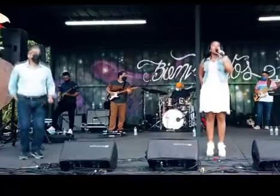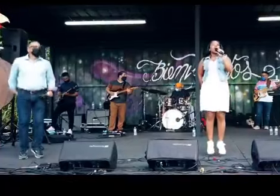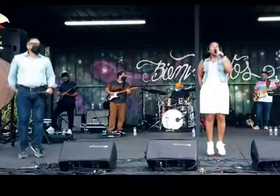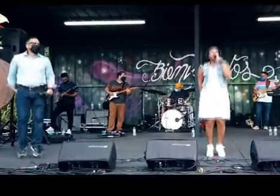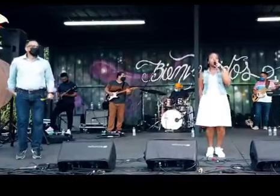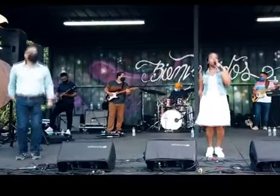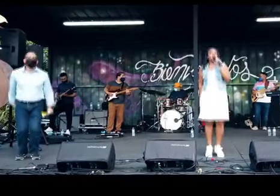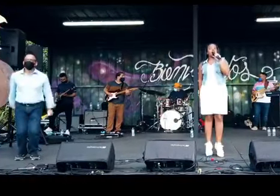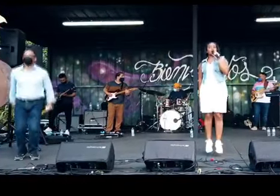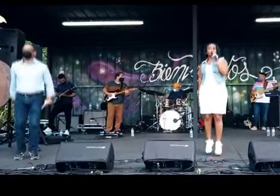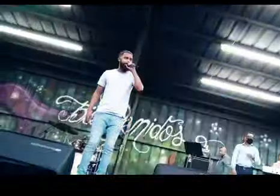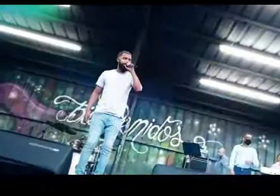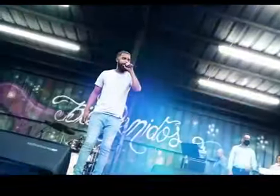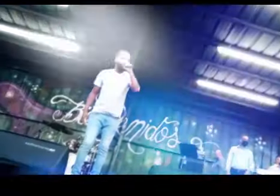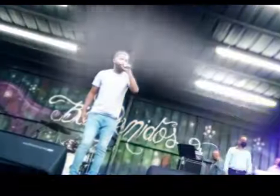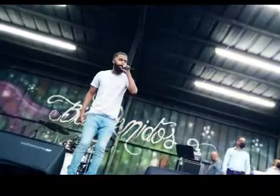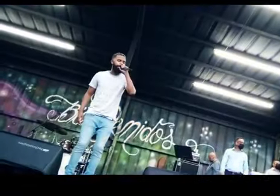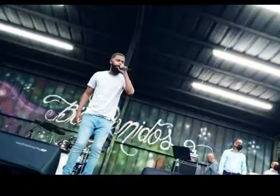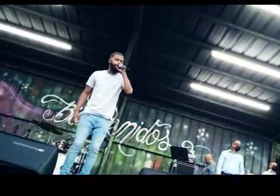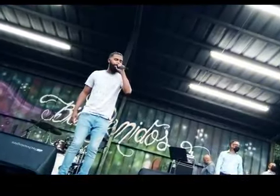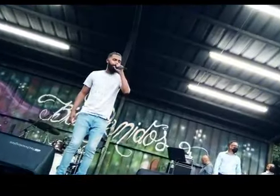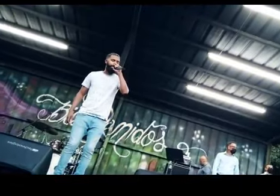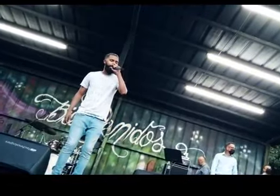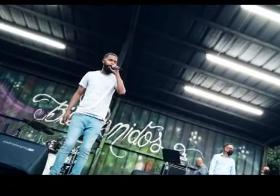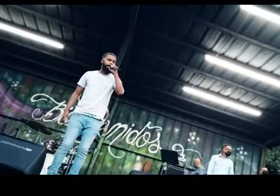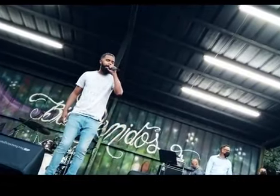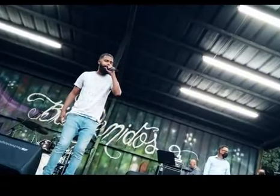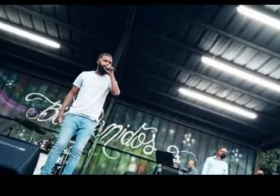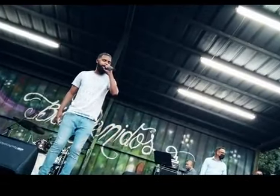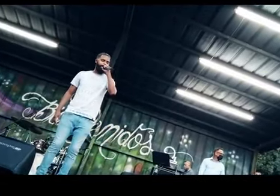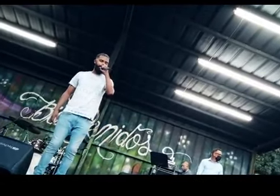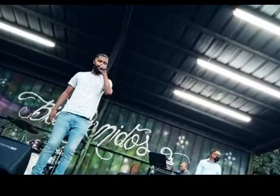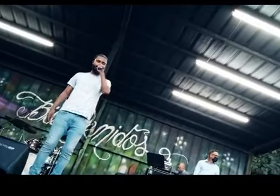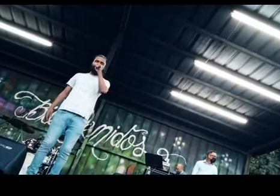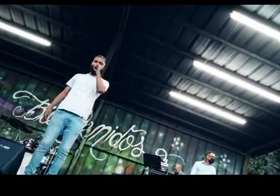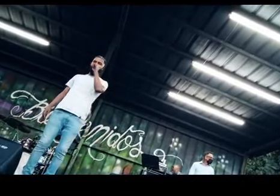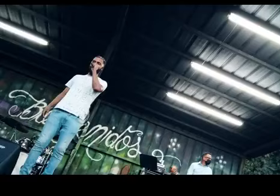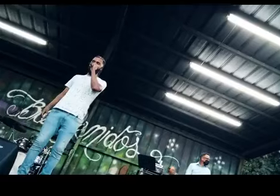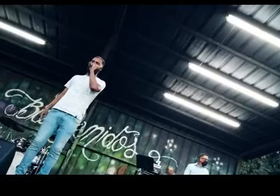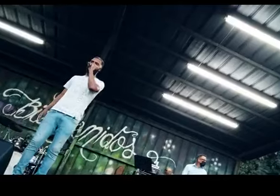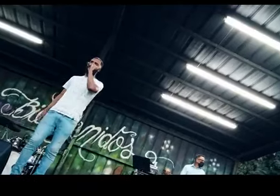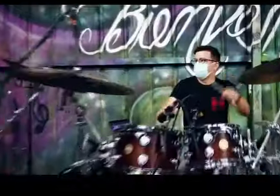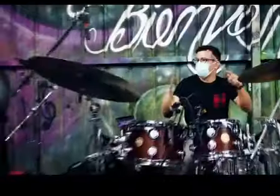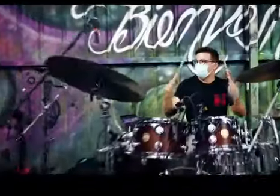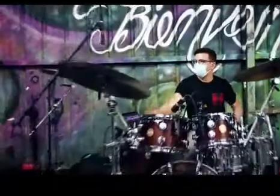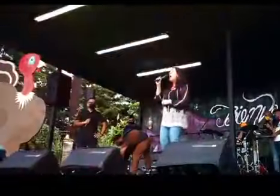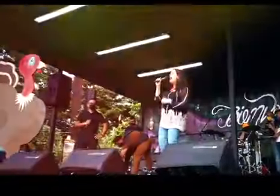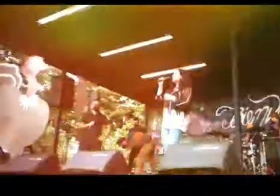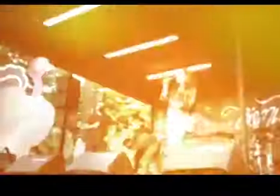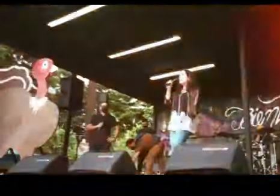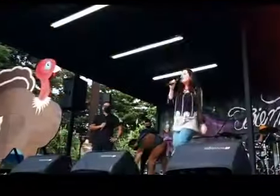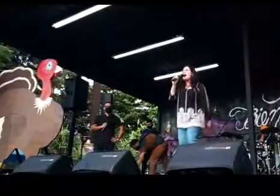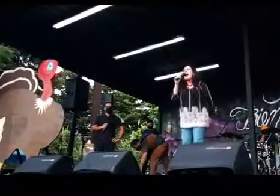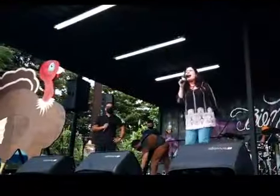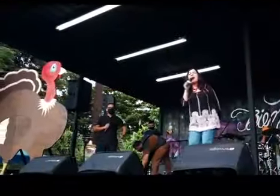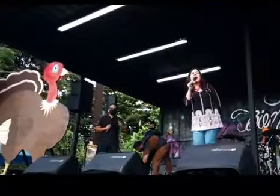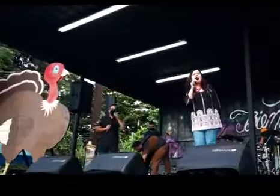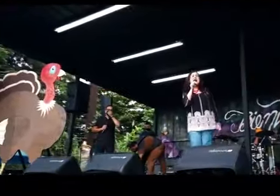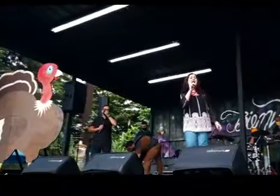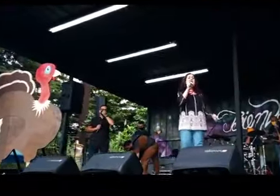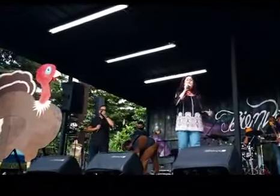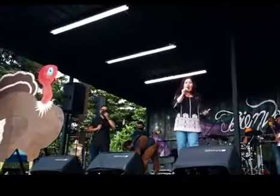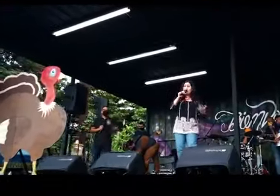aliento. Quiero decirte todo lo que siento. Yo no sé qué sé.